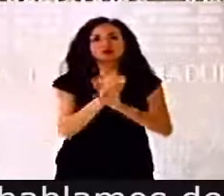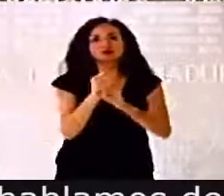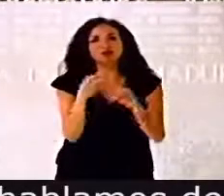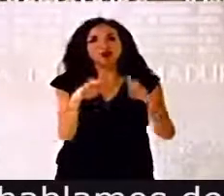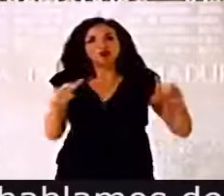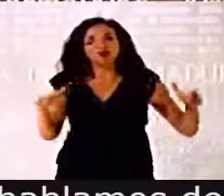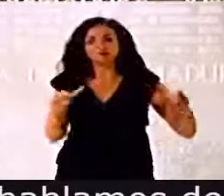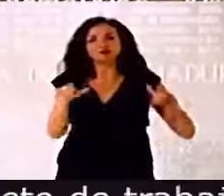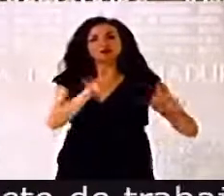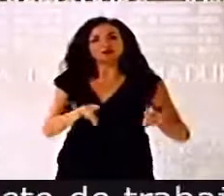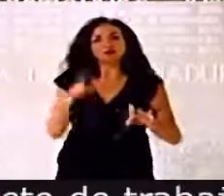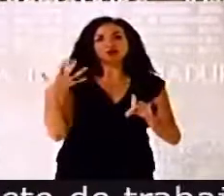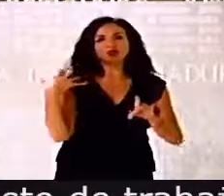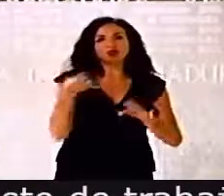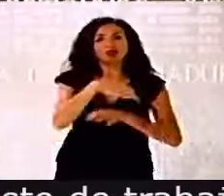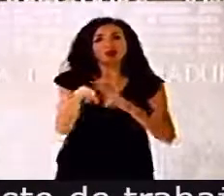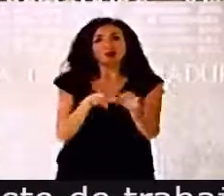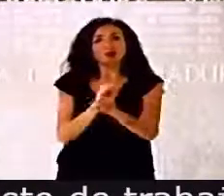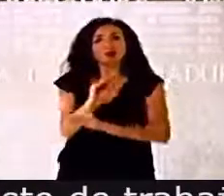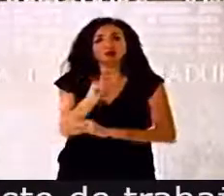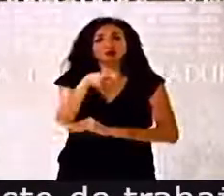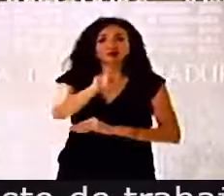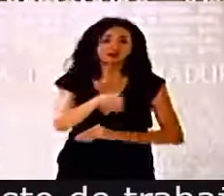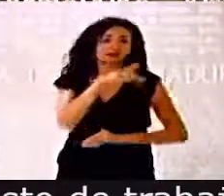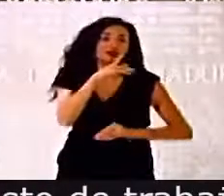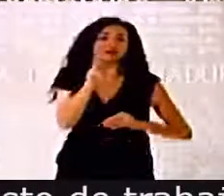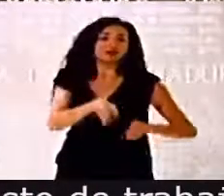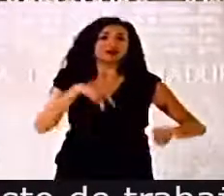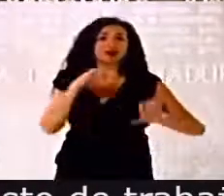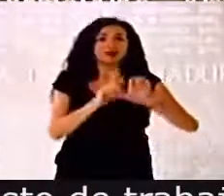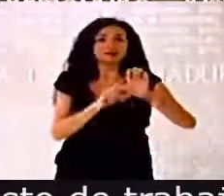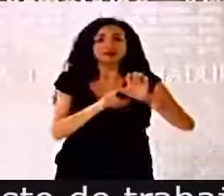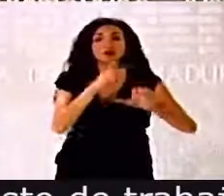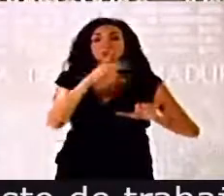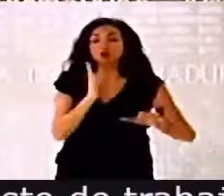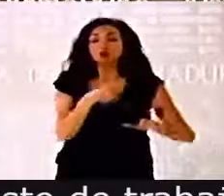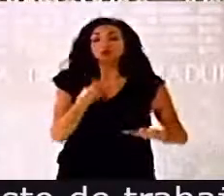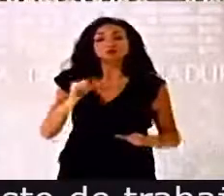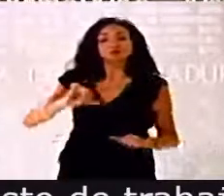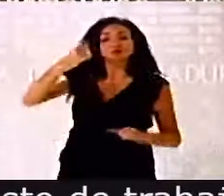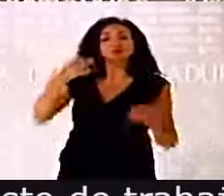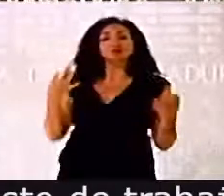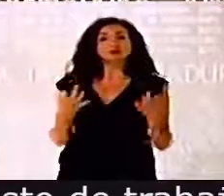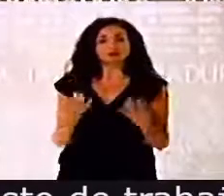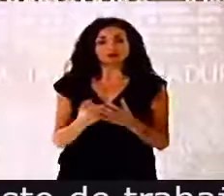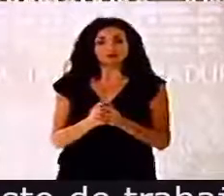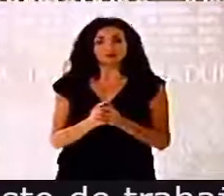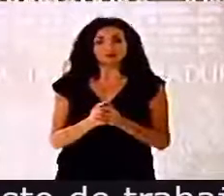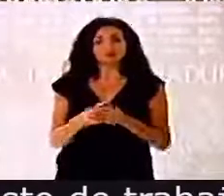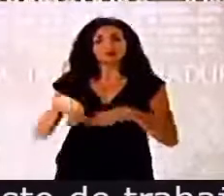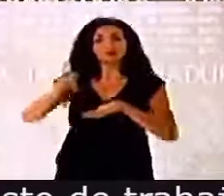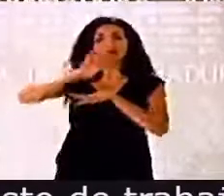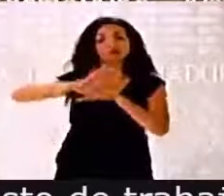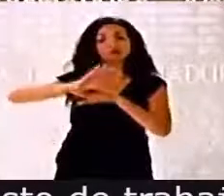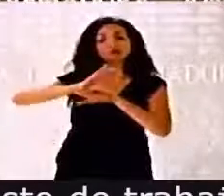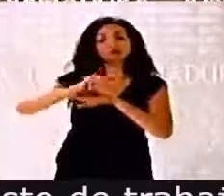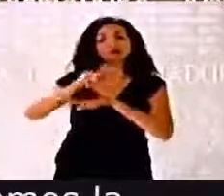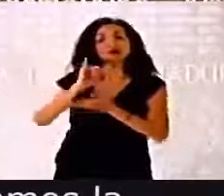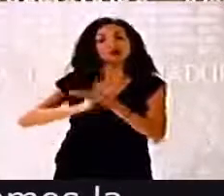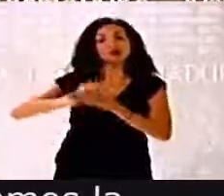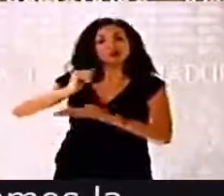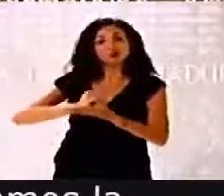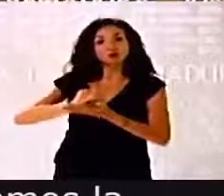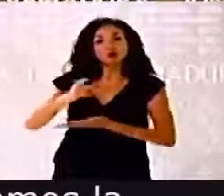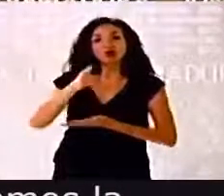en Zafra, en su comarca, y por ende es bueno para Extremadura, porque hemos aprobado a la Consejería de